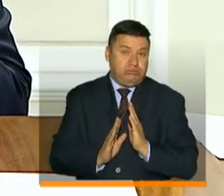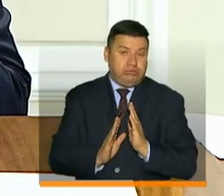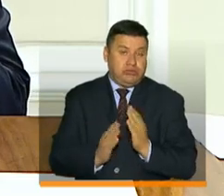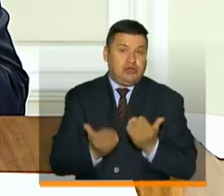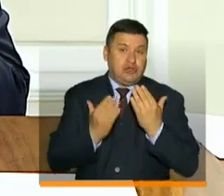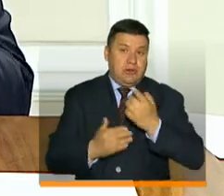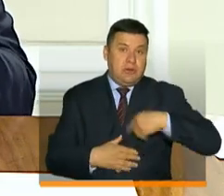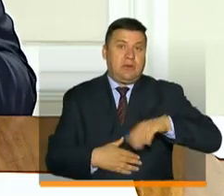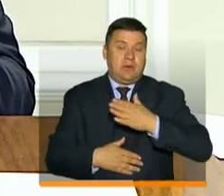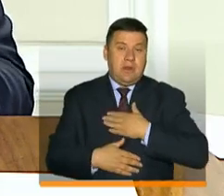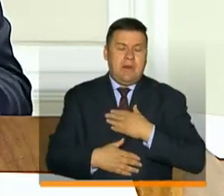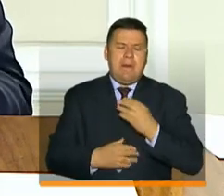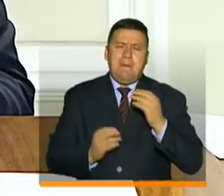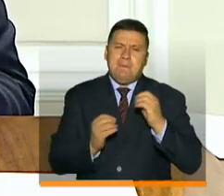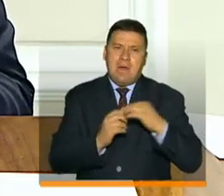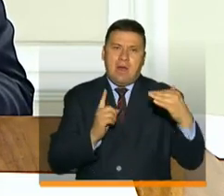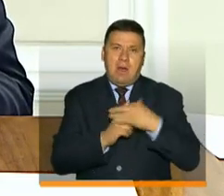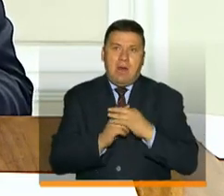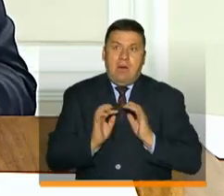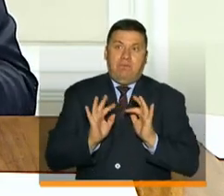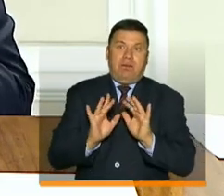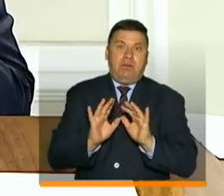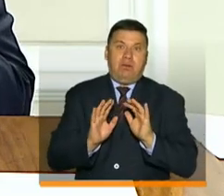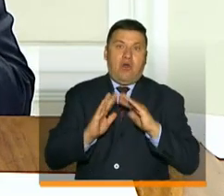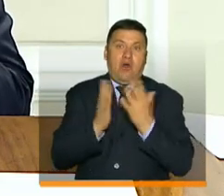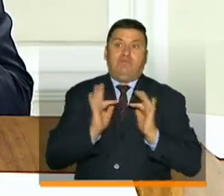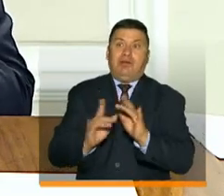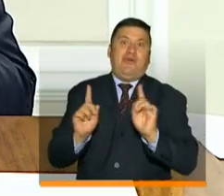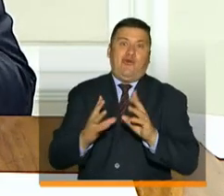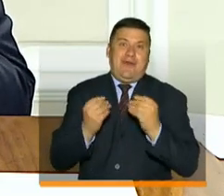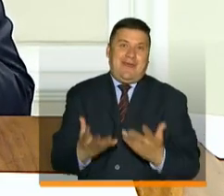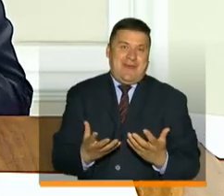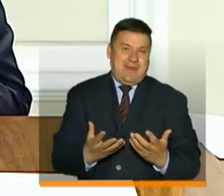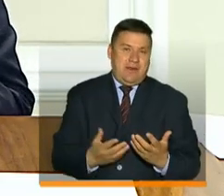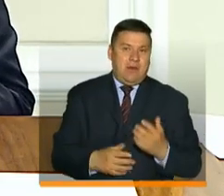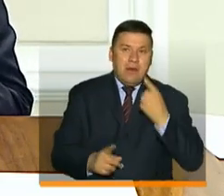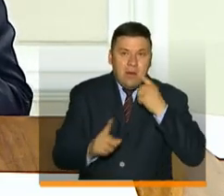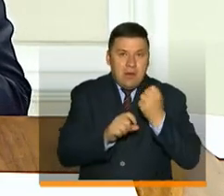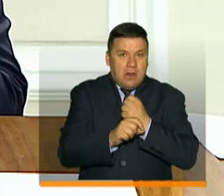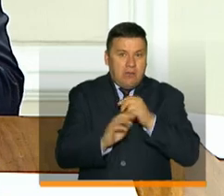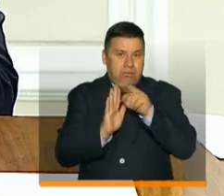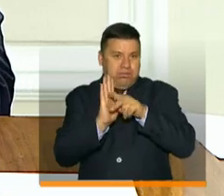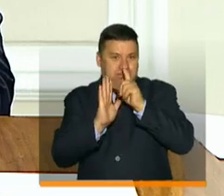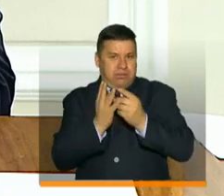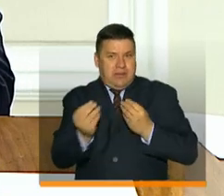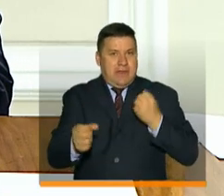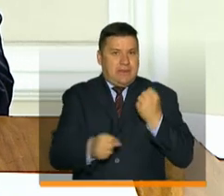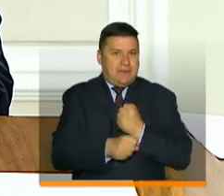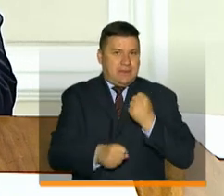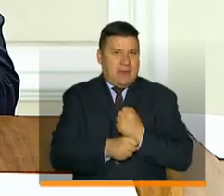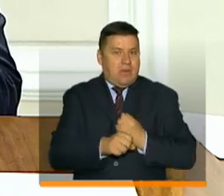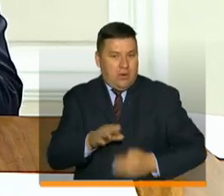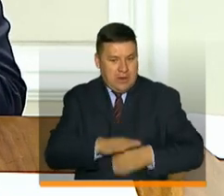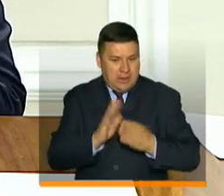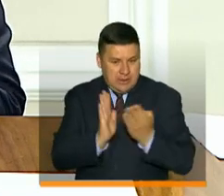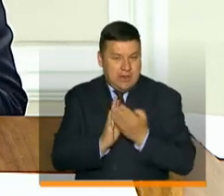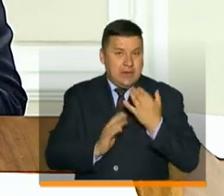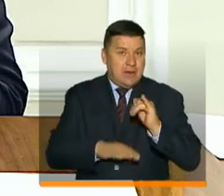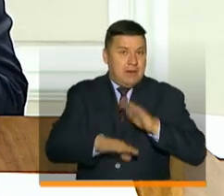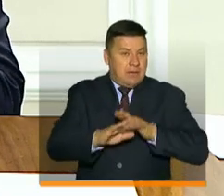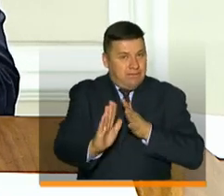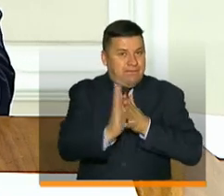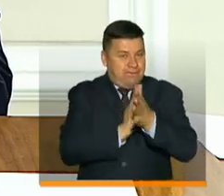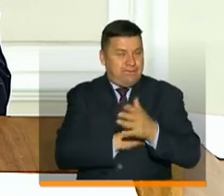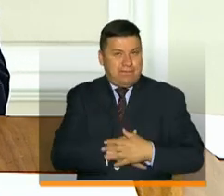también podamos tener la menor aglomeración posible, y obviamente también trabajando con ellos esa política que ya